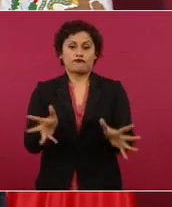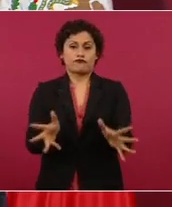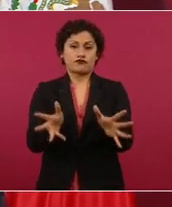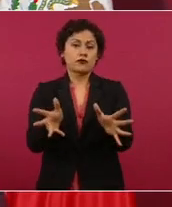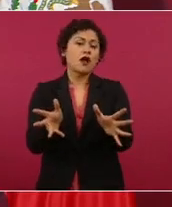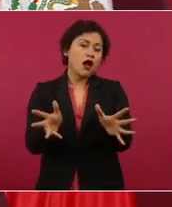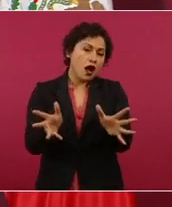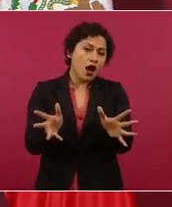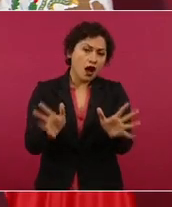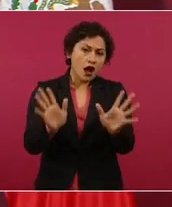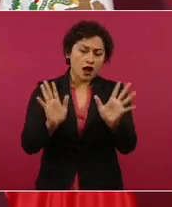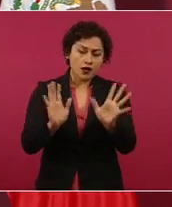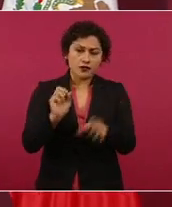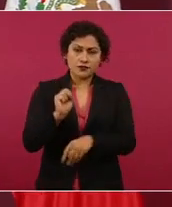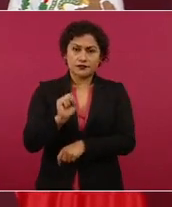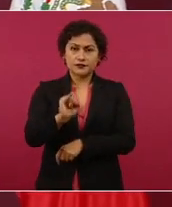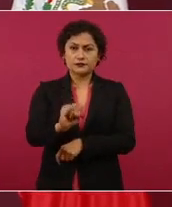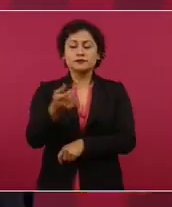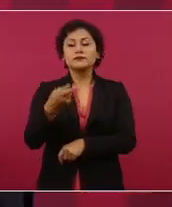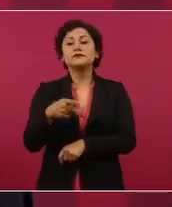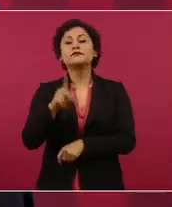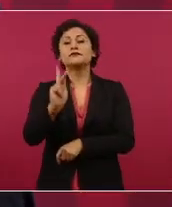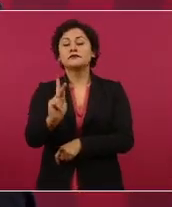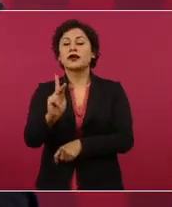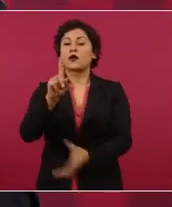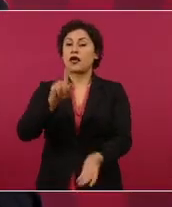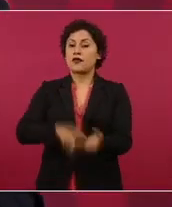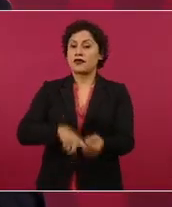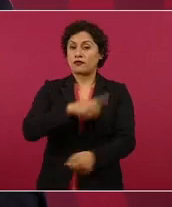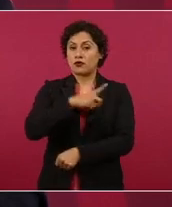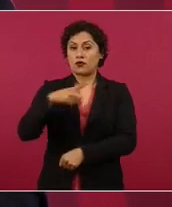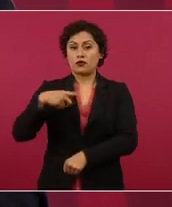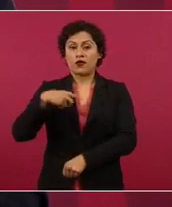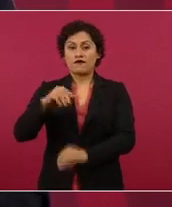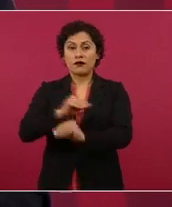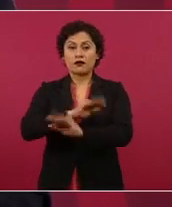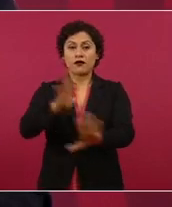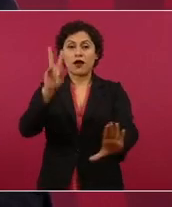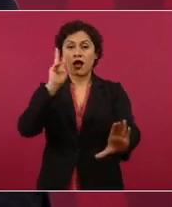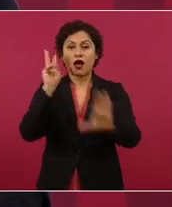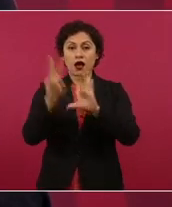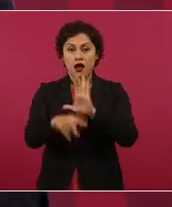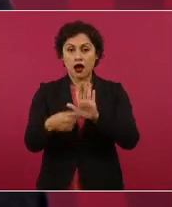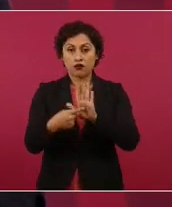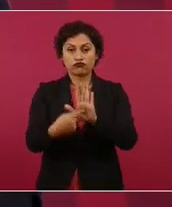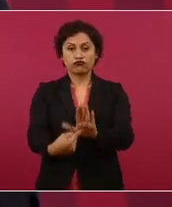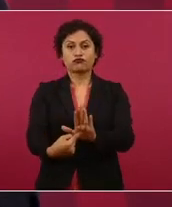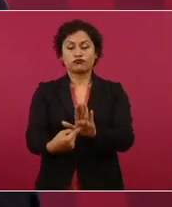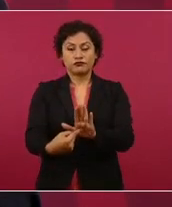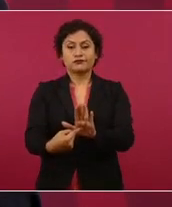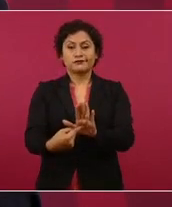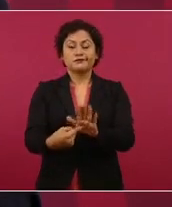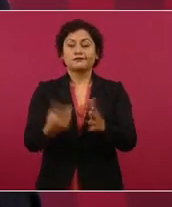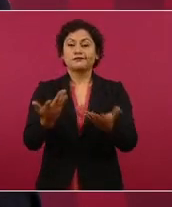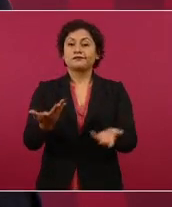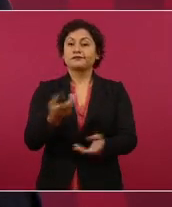pero siempre que haya transparencia, que no se